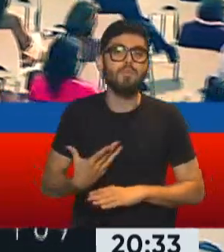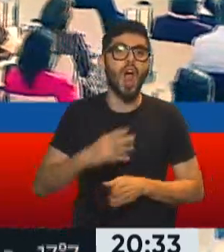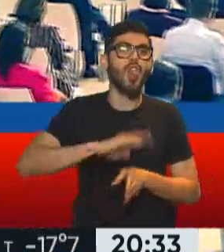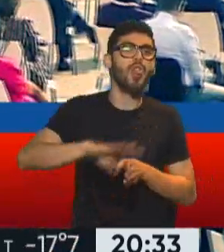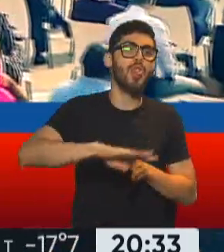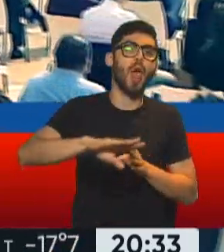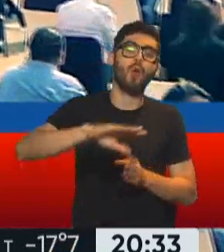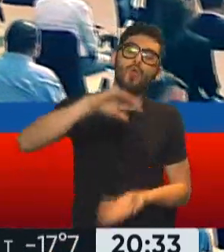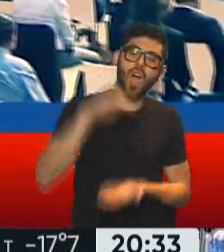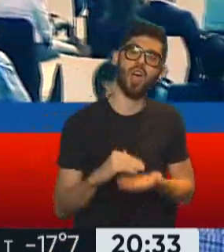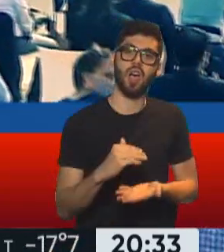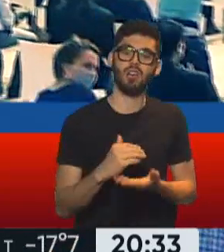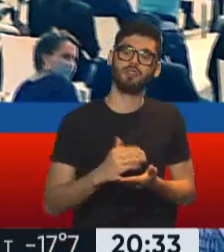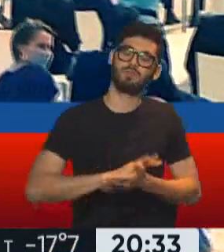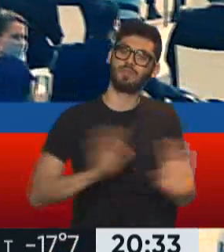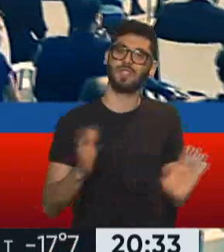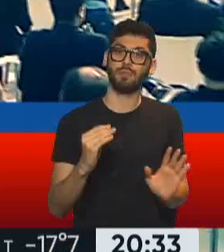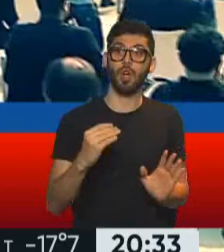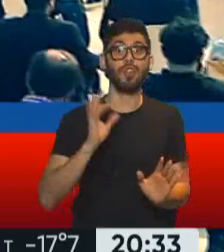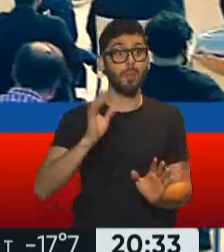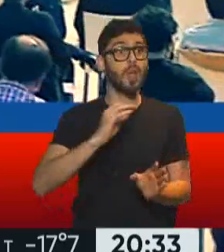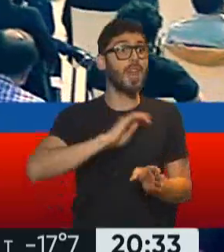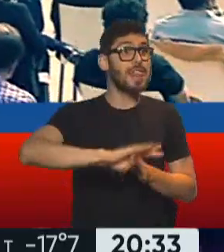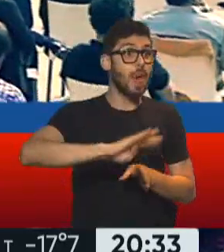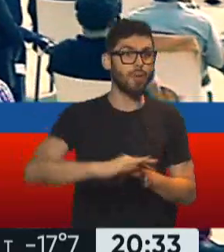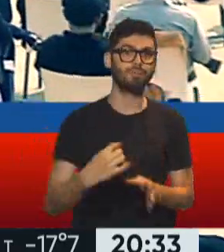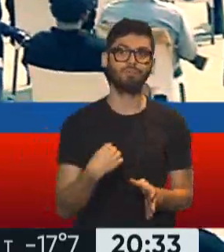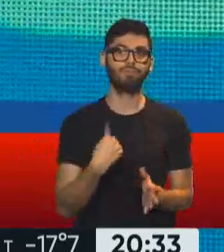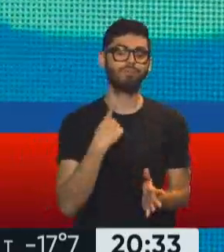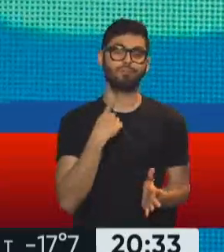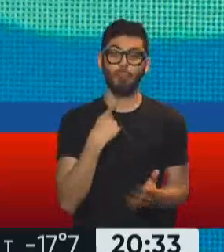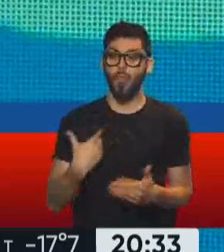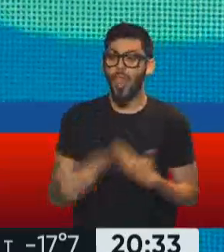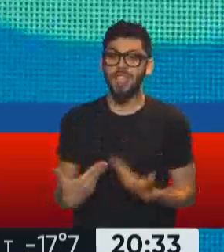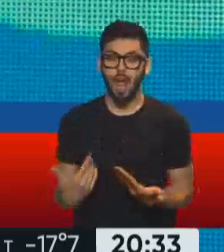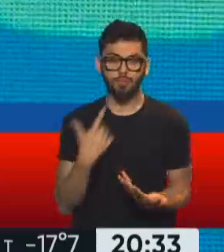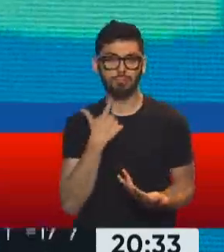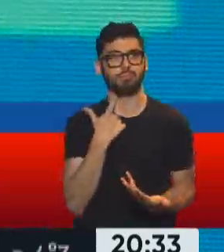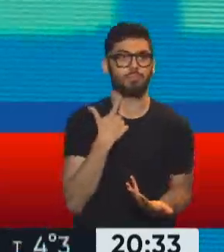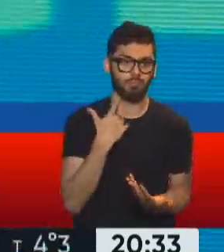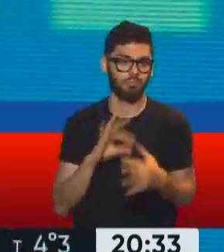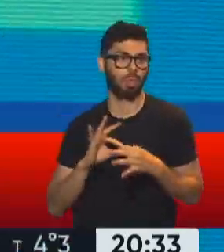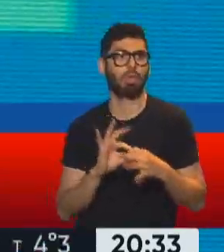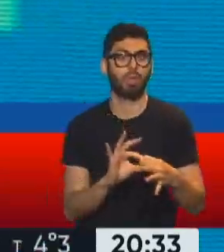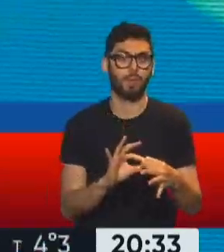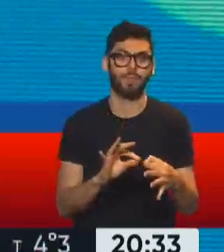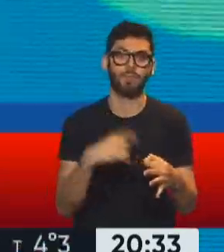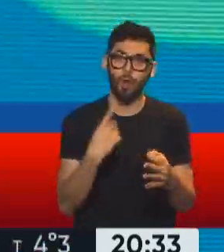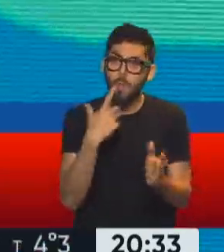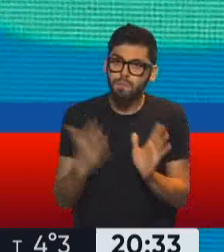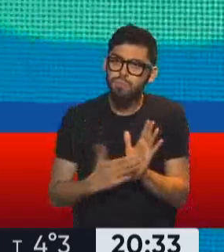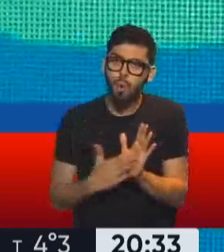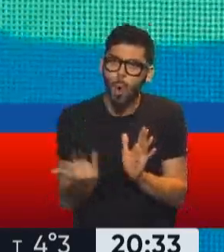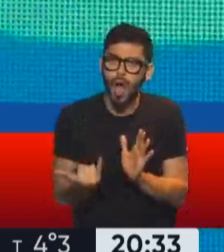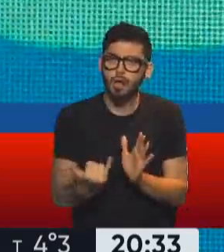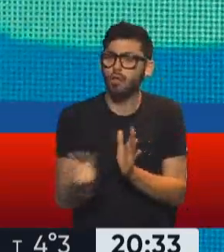porque estamos convencidos que la deuda es un fuerte condicionamiento para el desarrollo nuestro. Y si quieren una prueba, nosotros pudimos hacer